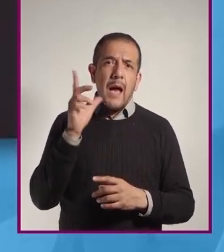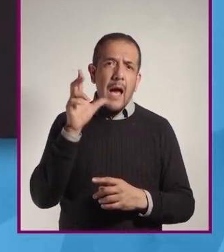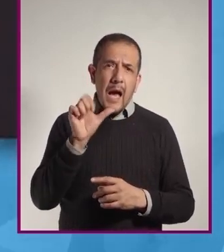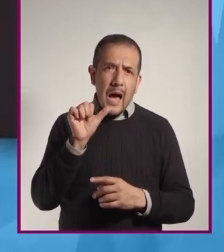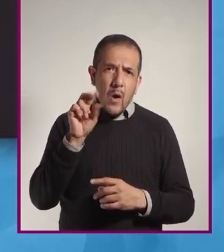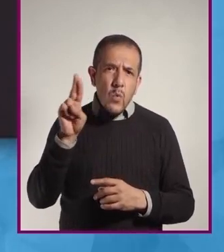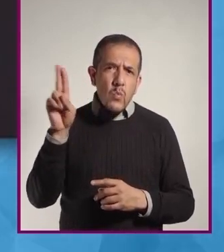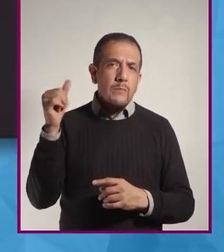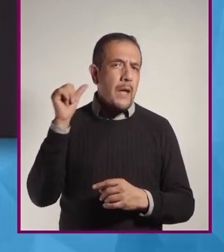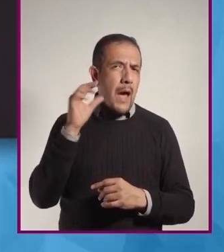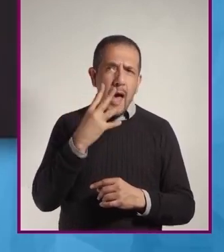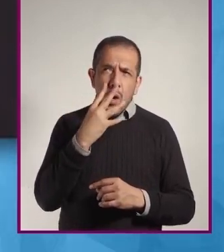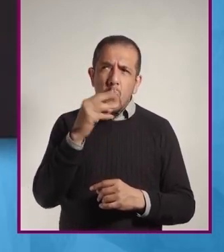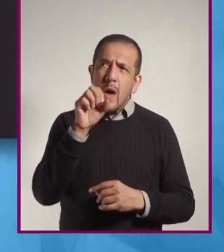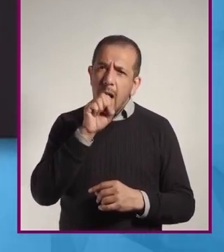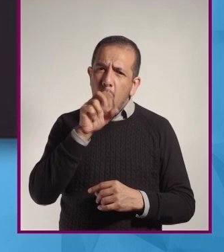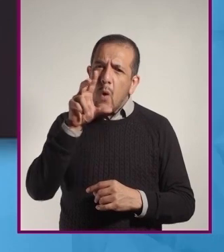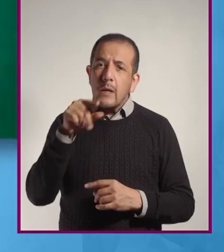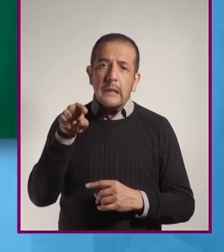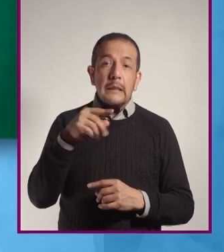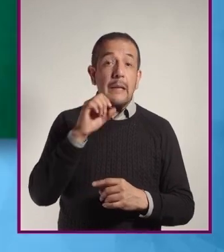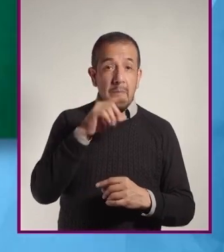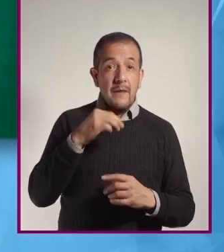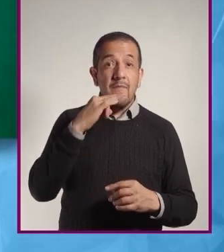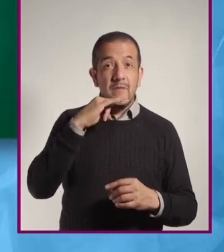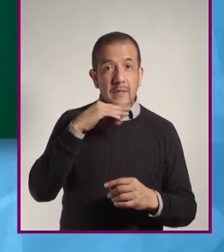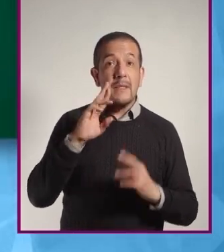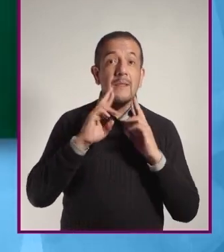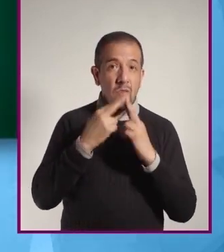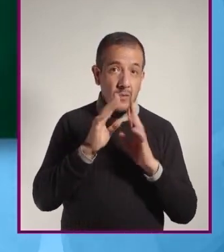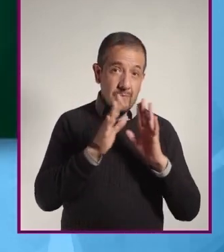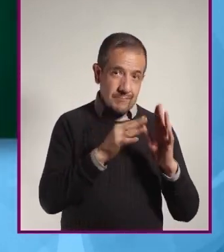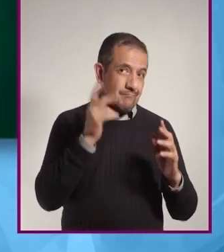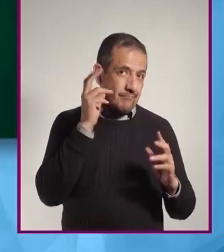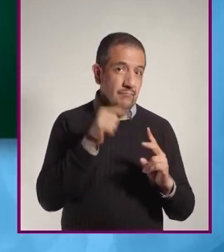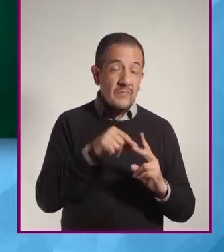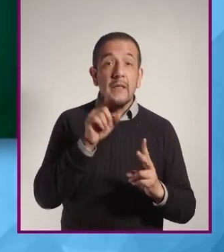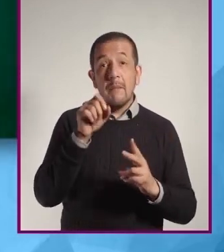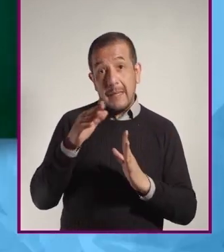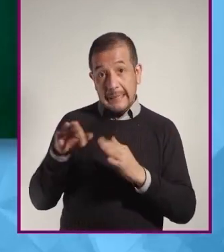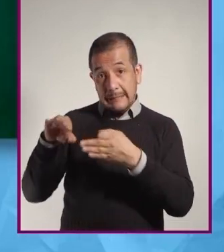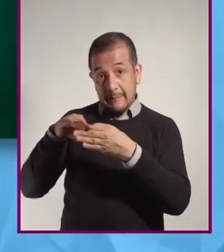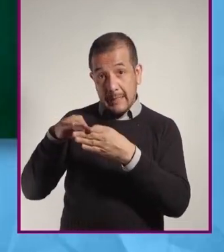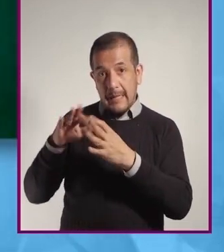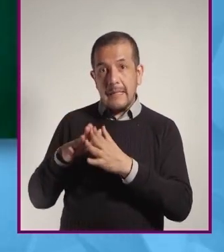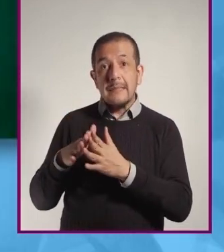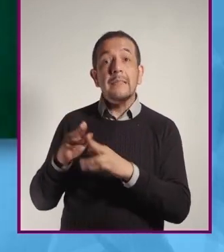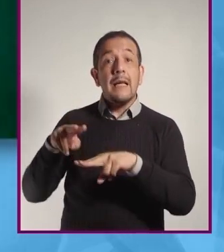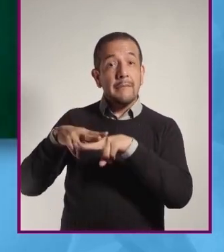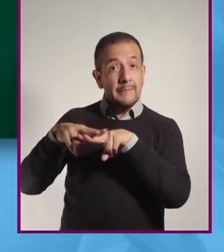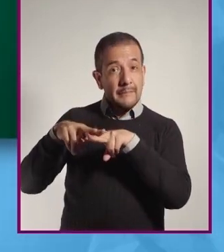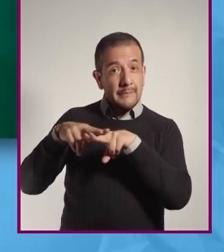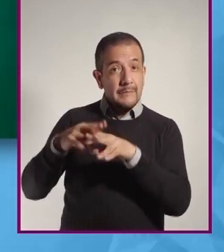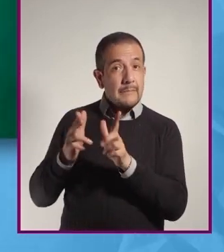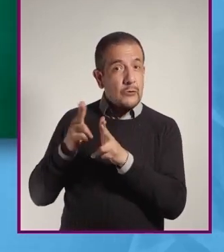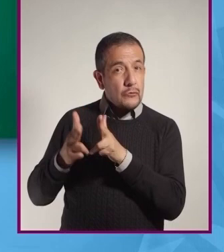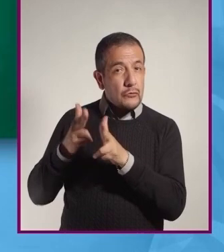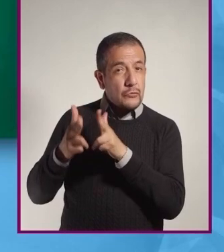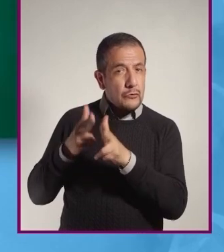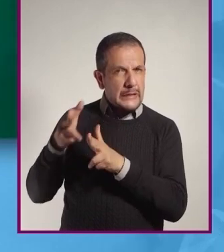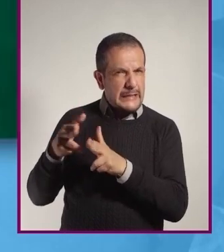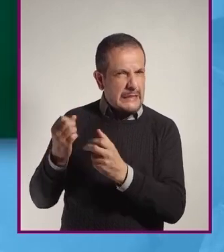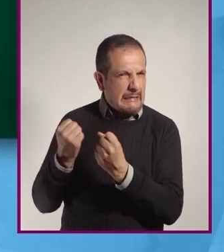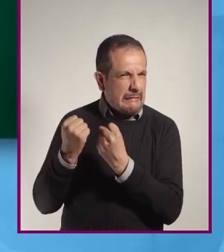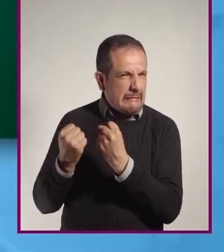que hacen fiestas y reuniones. Pasa un ferrocarril que hace sonidos